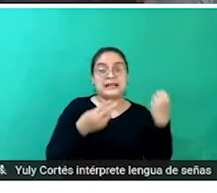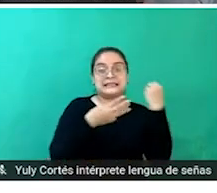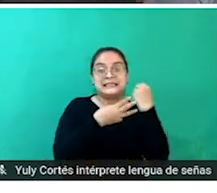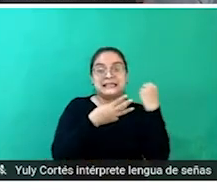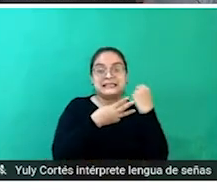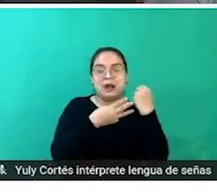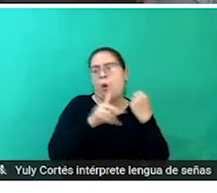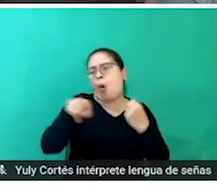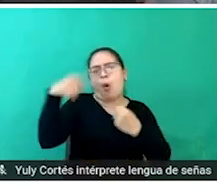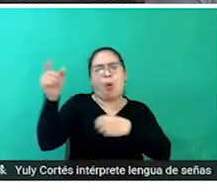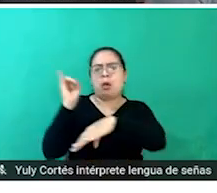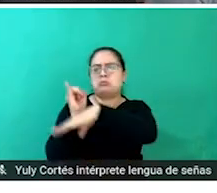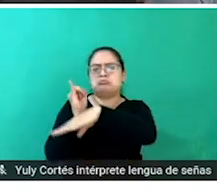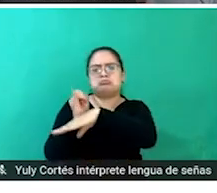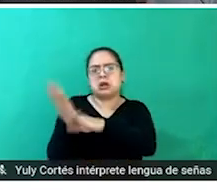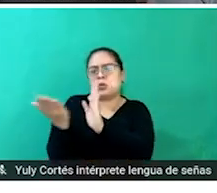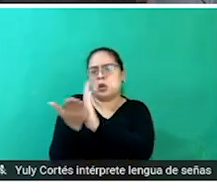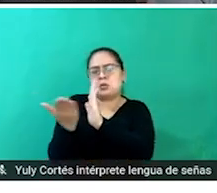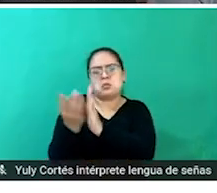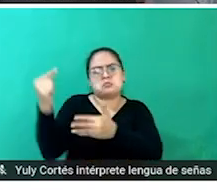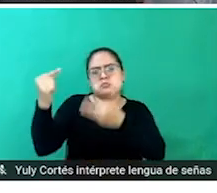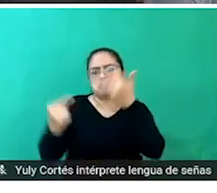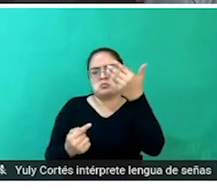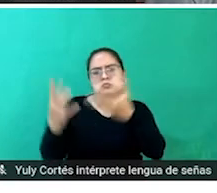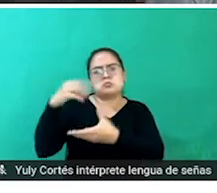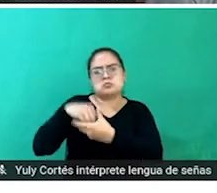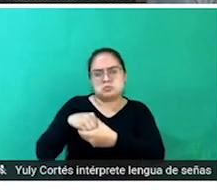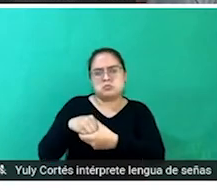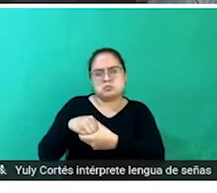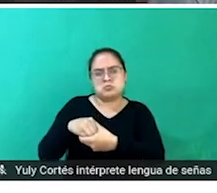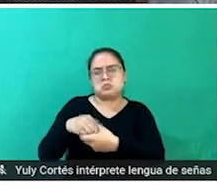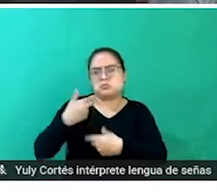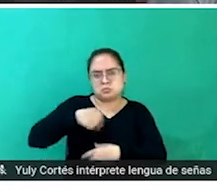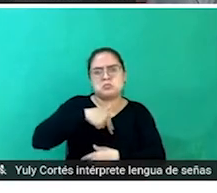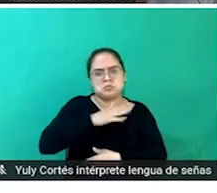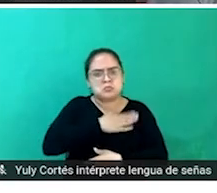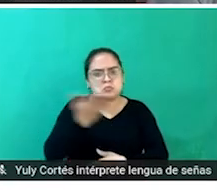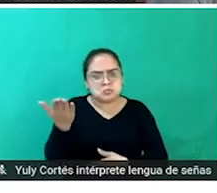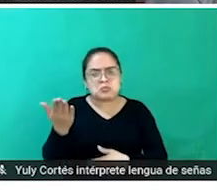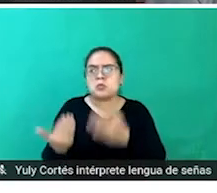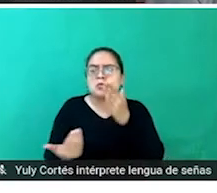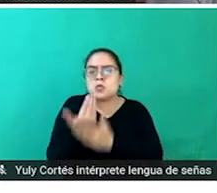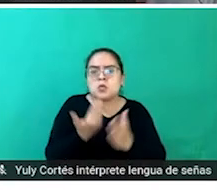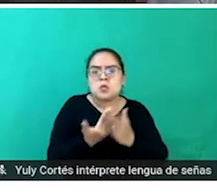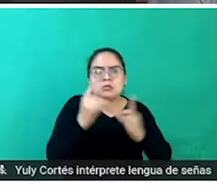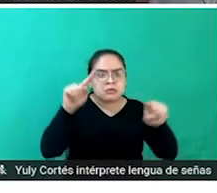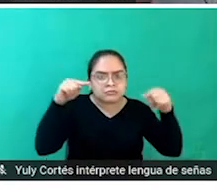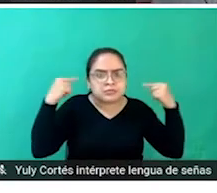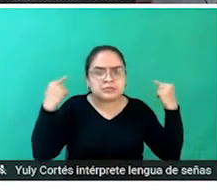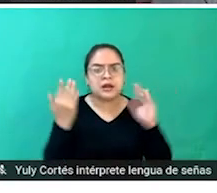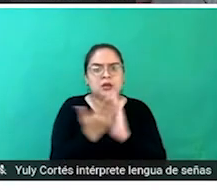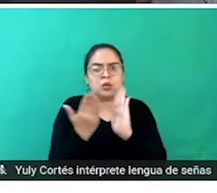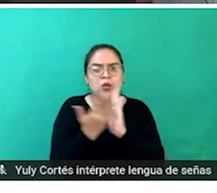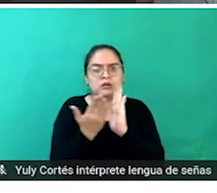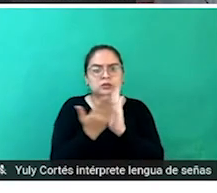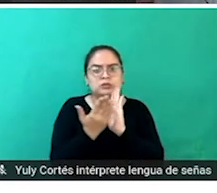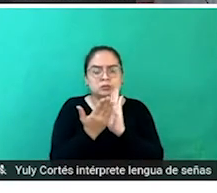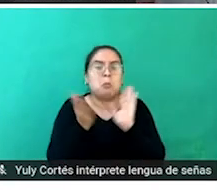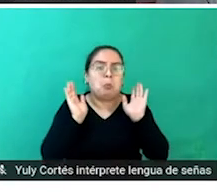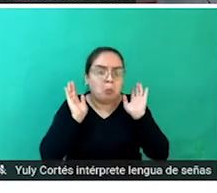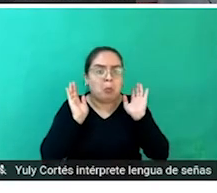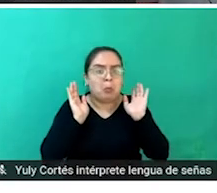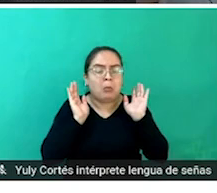otra institución educativa, estamos preparados para estos nuevos retos en la parte de educación, de pasar un poco de